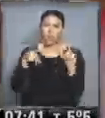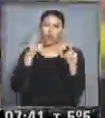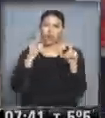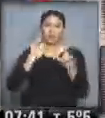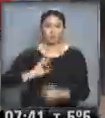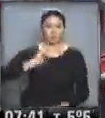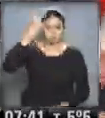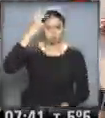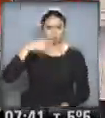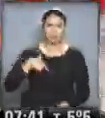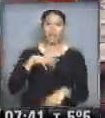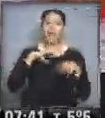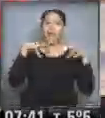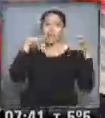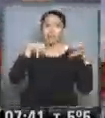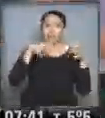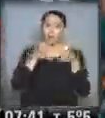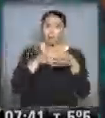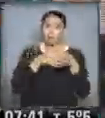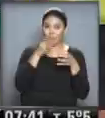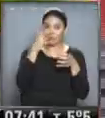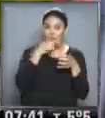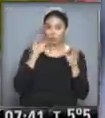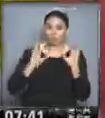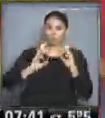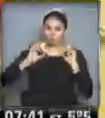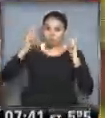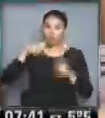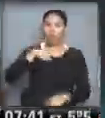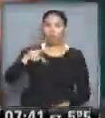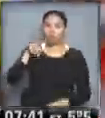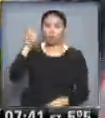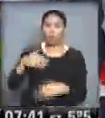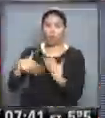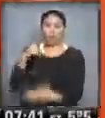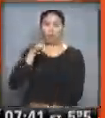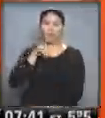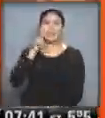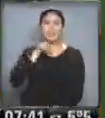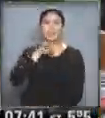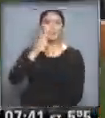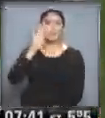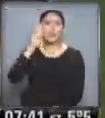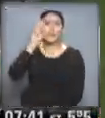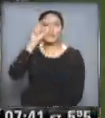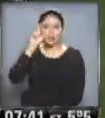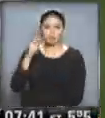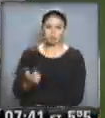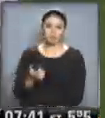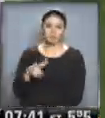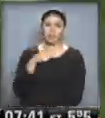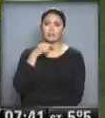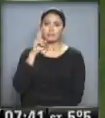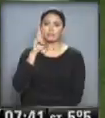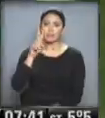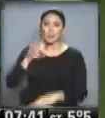ira de Ardente, el arquero del equipo sanjuanino, en contra de Iturbe, que sí, cometió el error, arengar cuando se